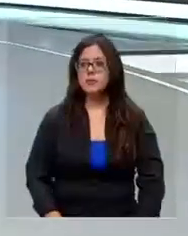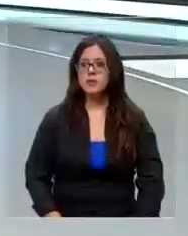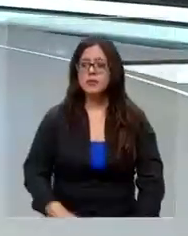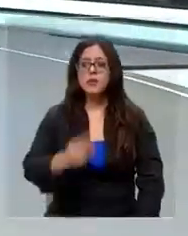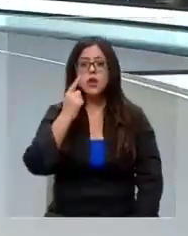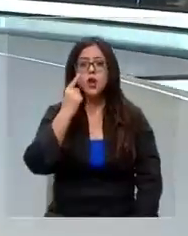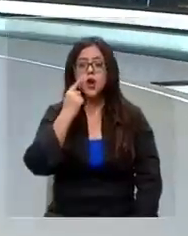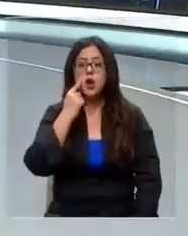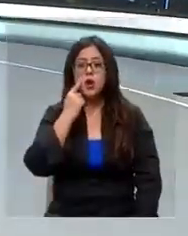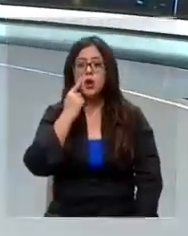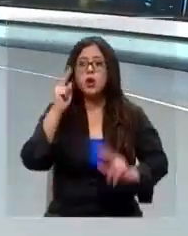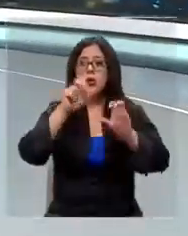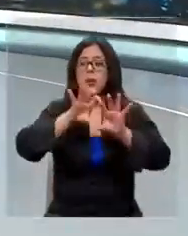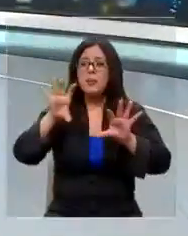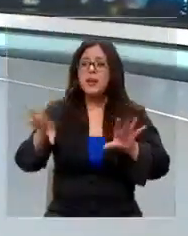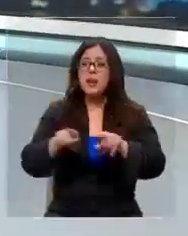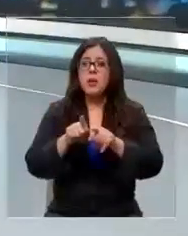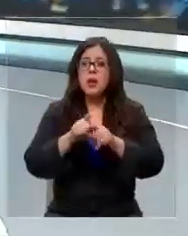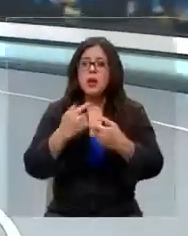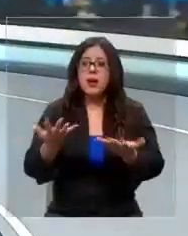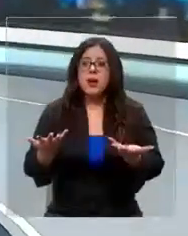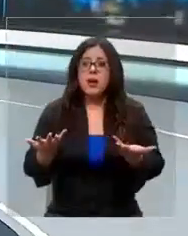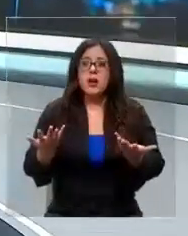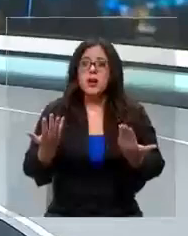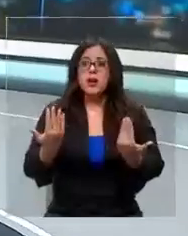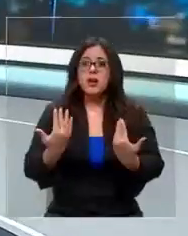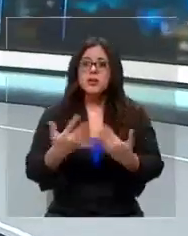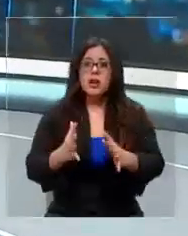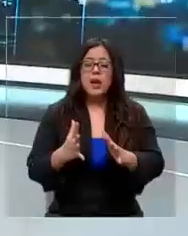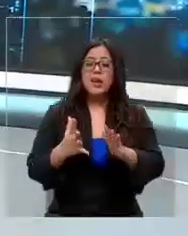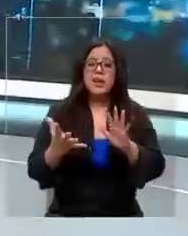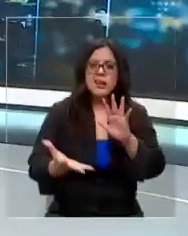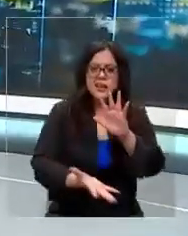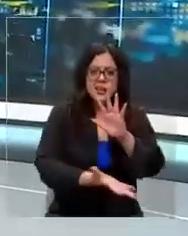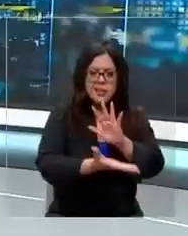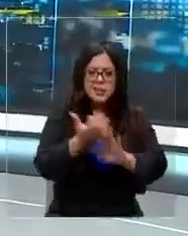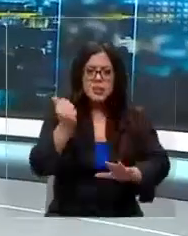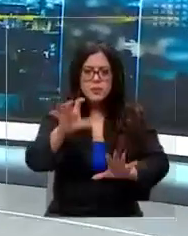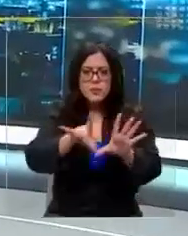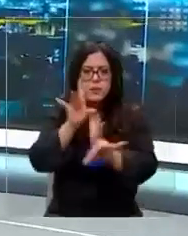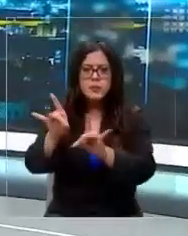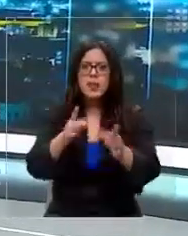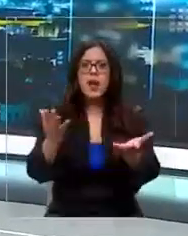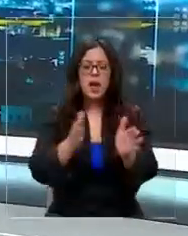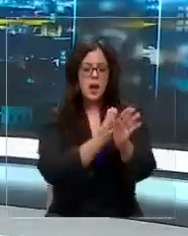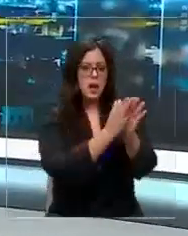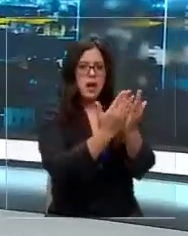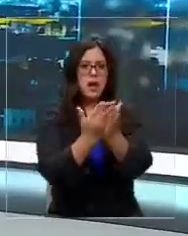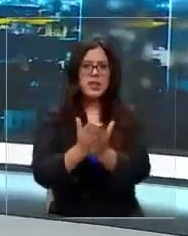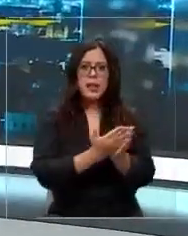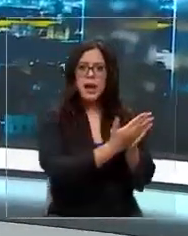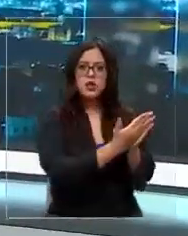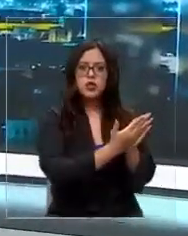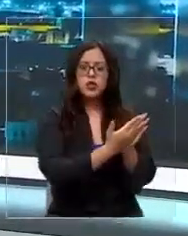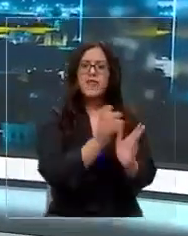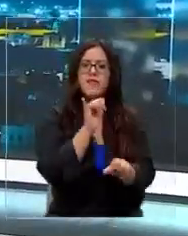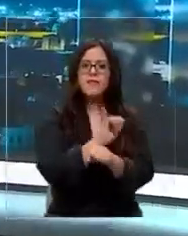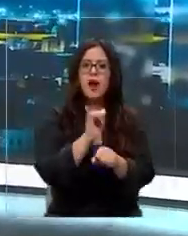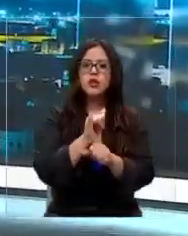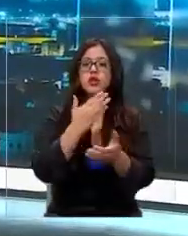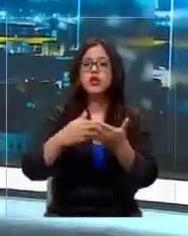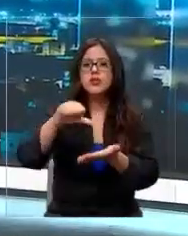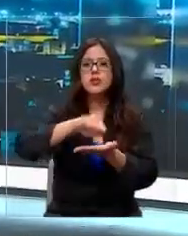Les vamos a contar ahora de una gigantesca incautación de textos falsificados que se ha producido en el centro de Santiago. Patricio Angulo nos va a contar. Patricio, buenas